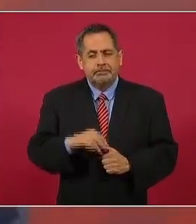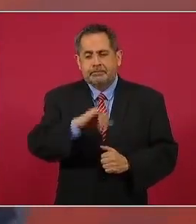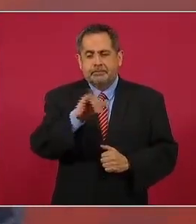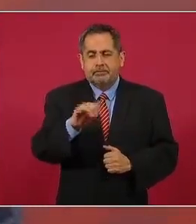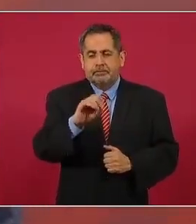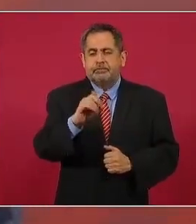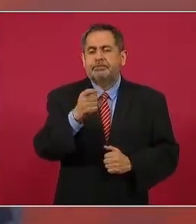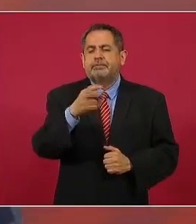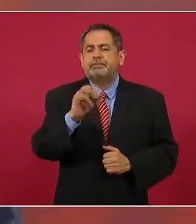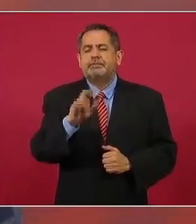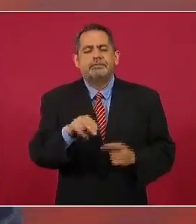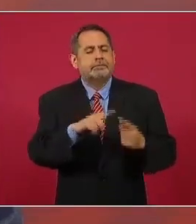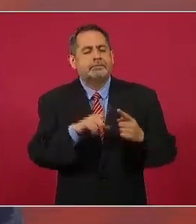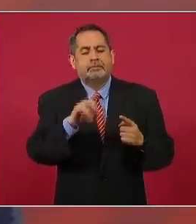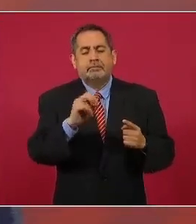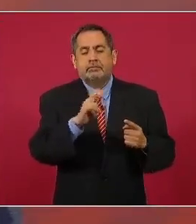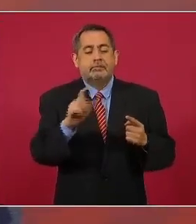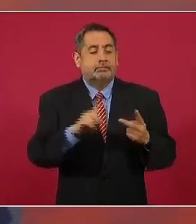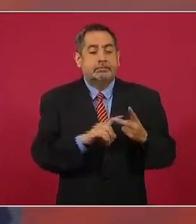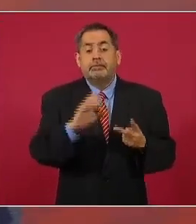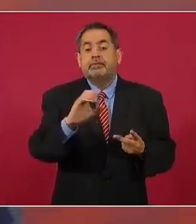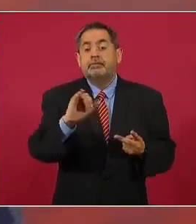Joaquín López Obrador, y Ciro,